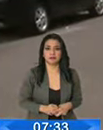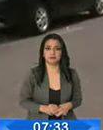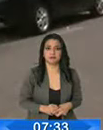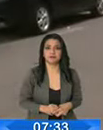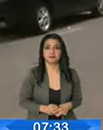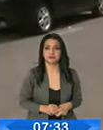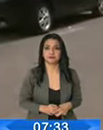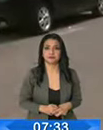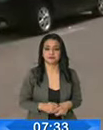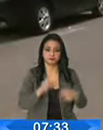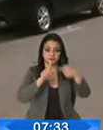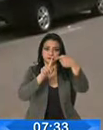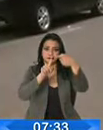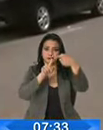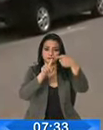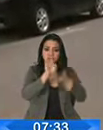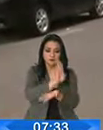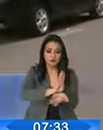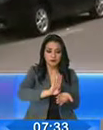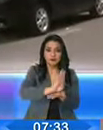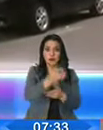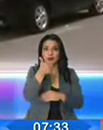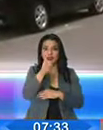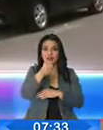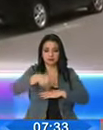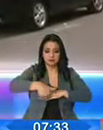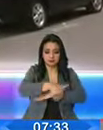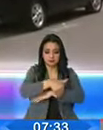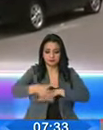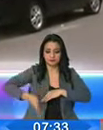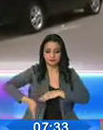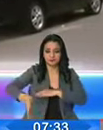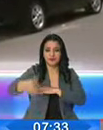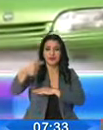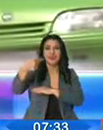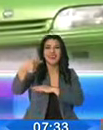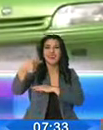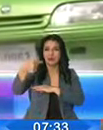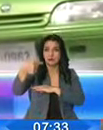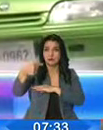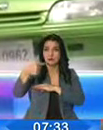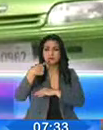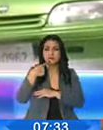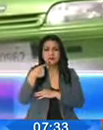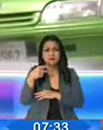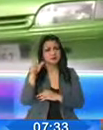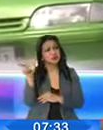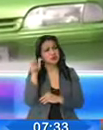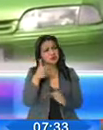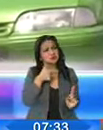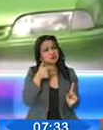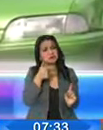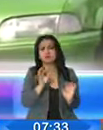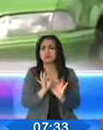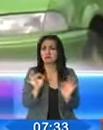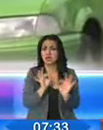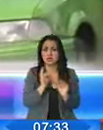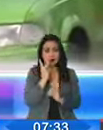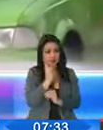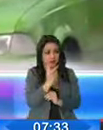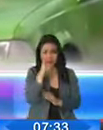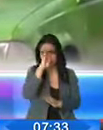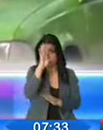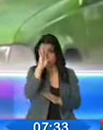En el barrio de las calles Décima y la G, en el Cristo del Consuelo, aseguran que no escucharon los disparos y solo vieron a los policías